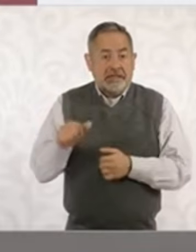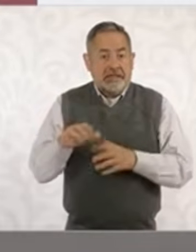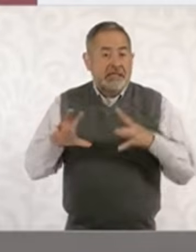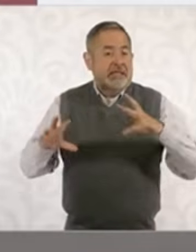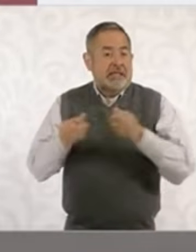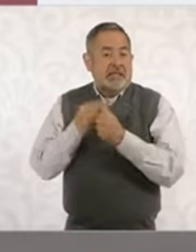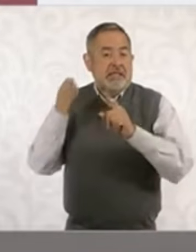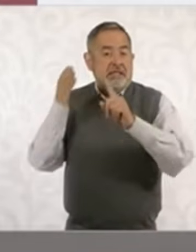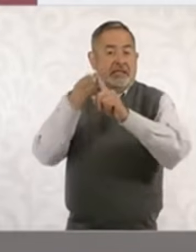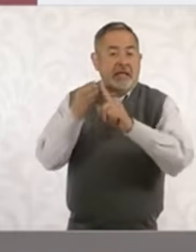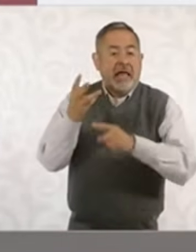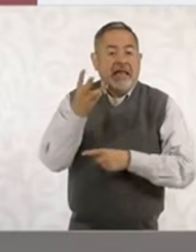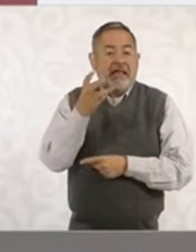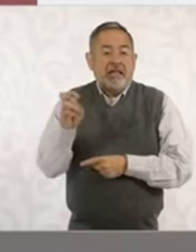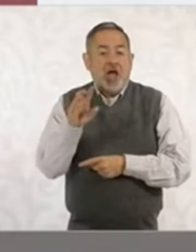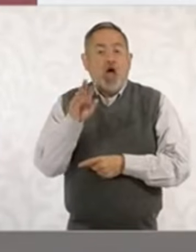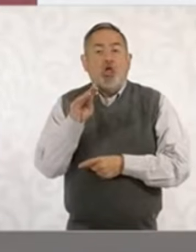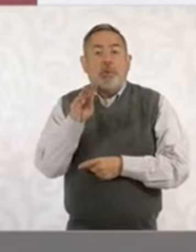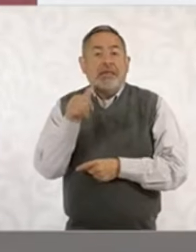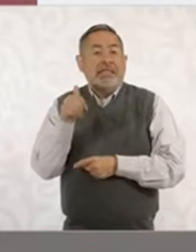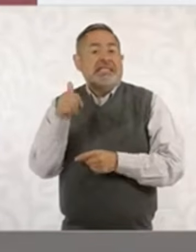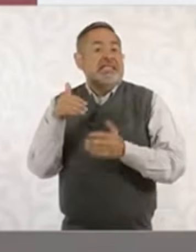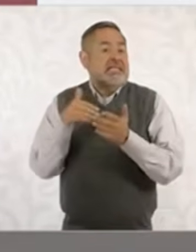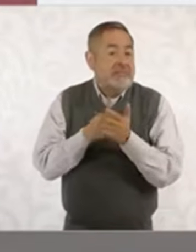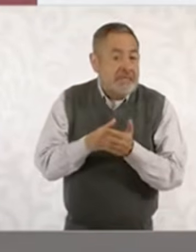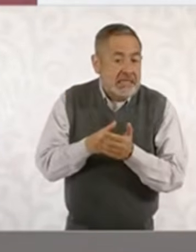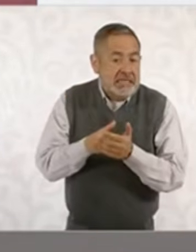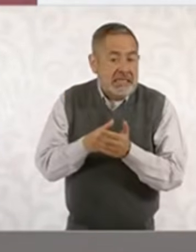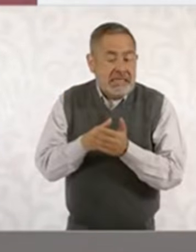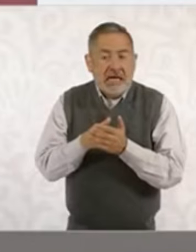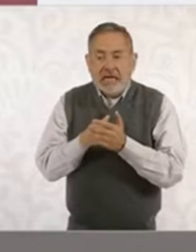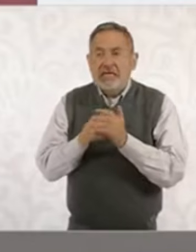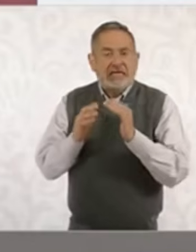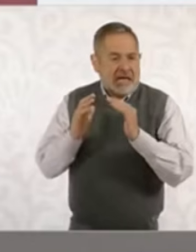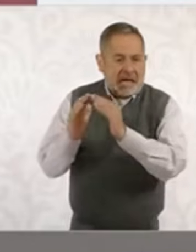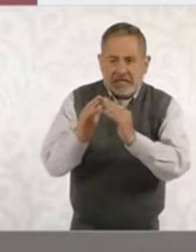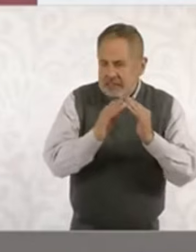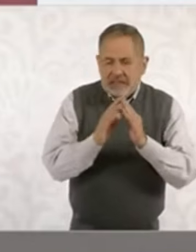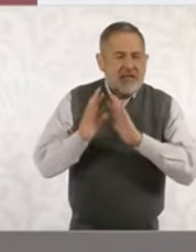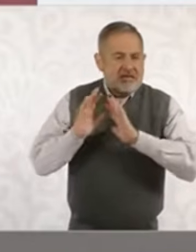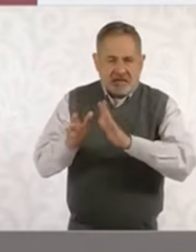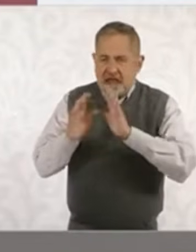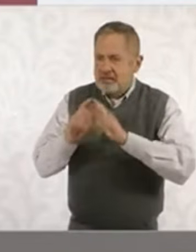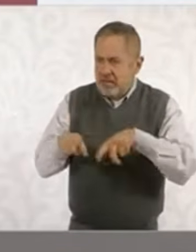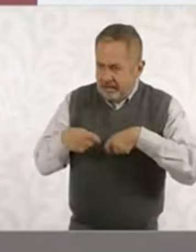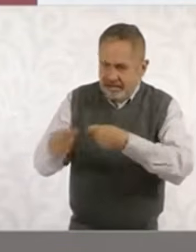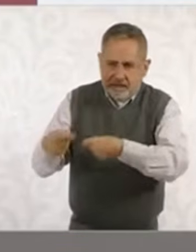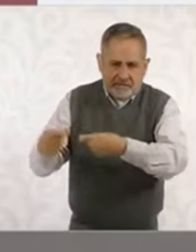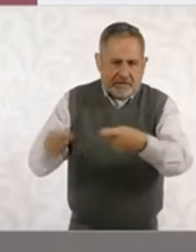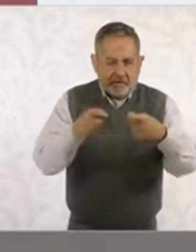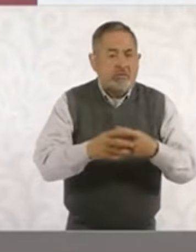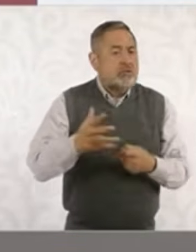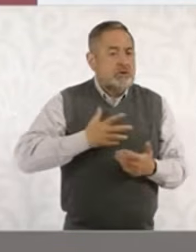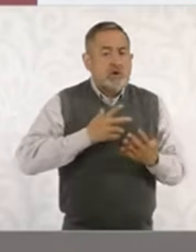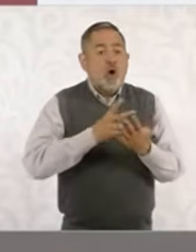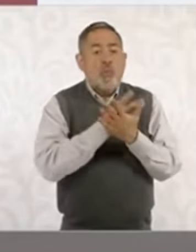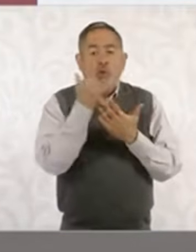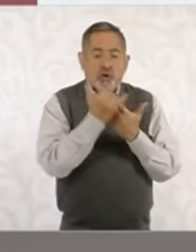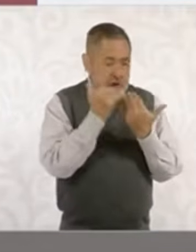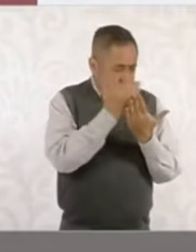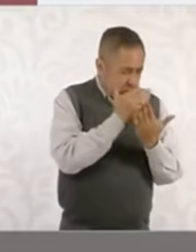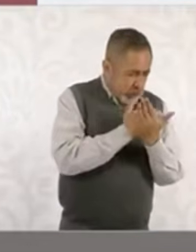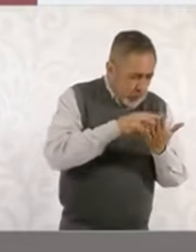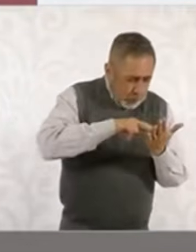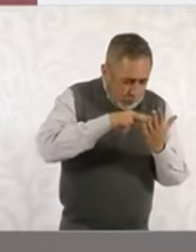de 396,000 viviendas contratadas. Ya tenemos los proyectos, los consideramos